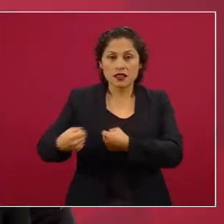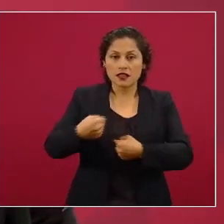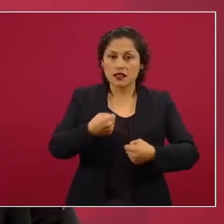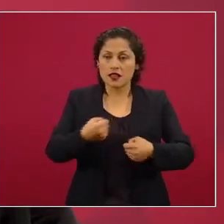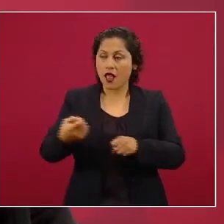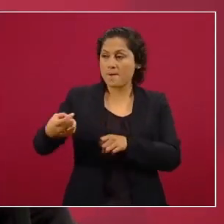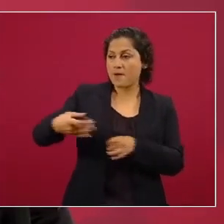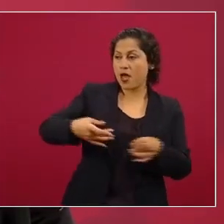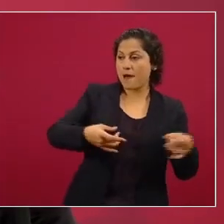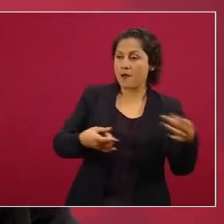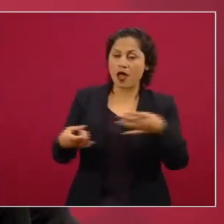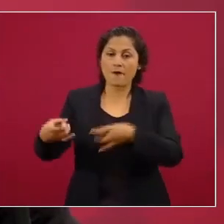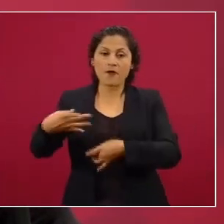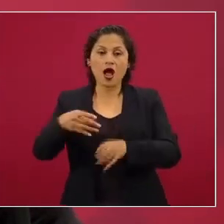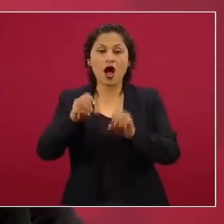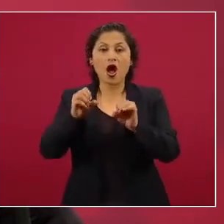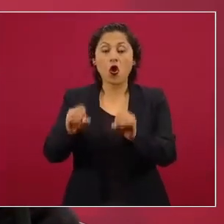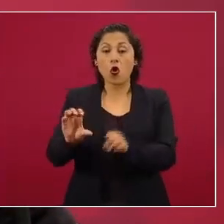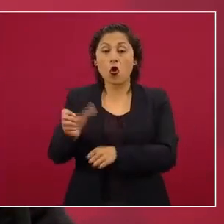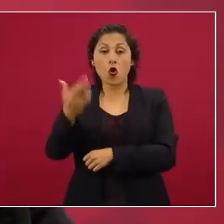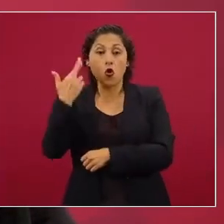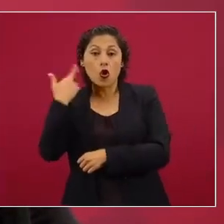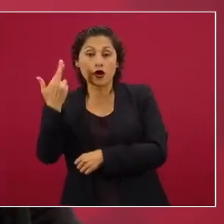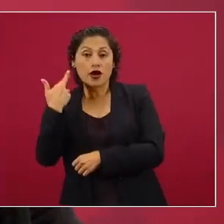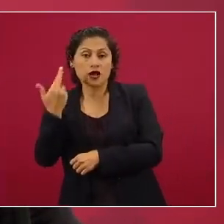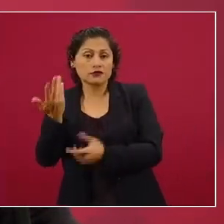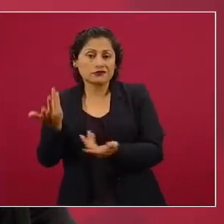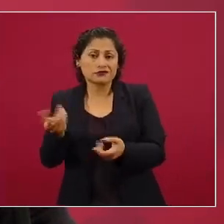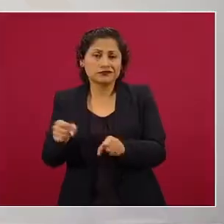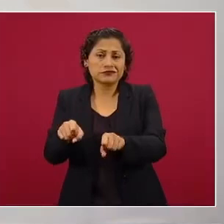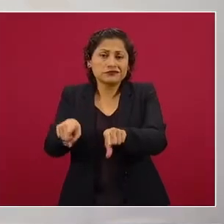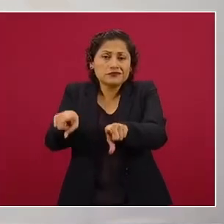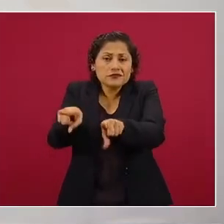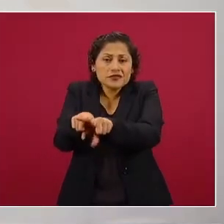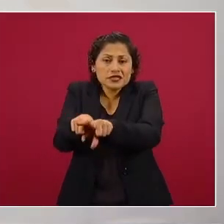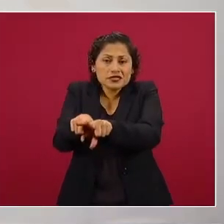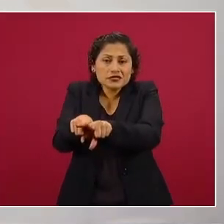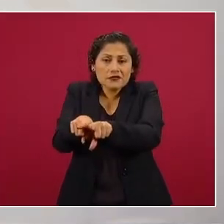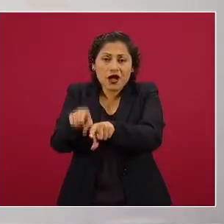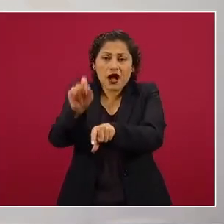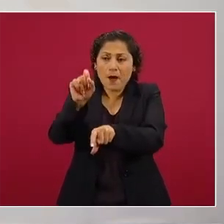ni los programas de radio, pues, es la misma.